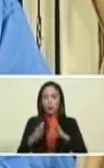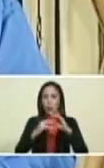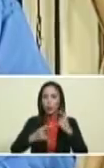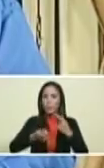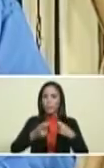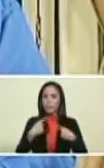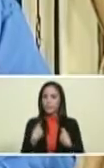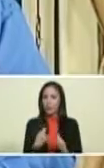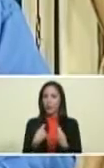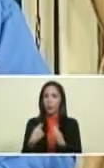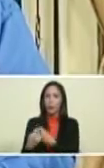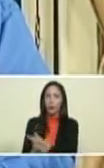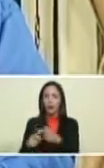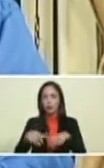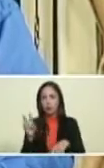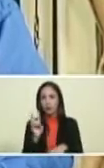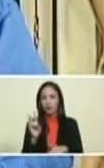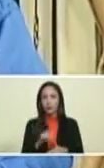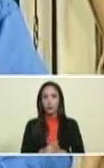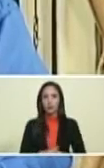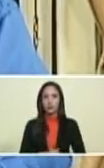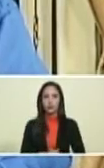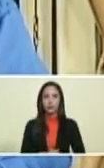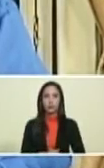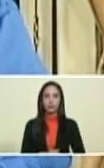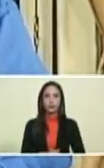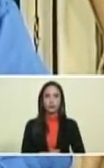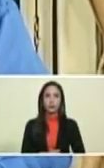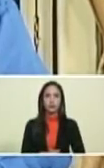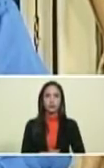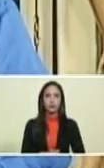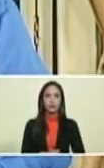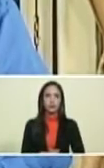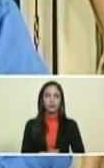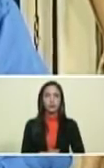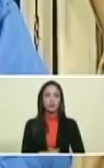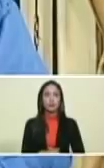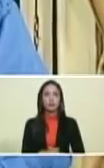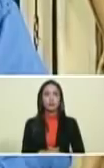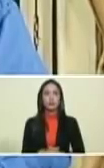subsidiado de Venezuela para sus vehículos.